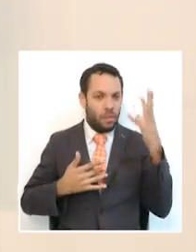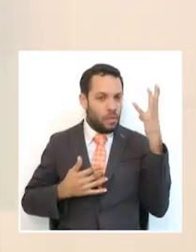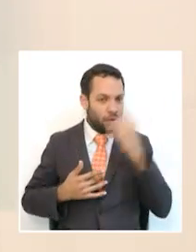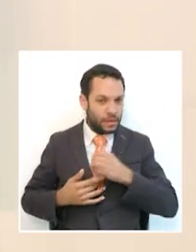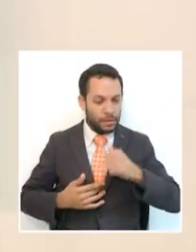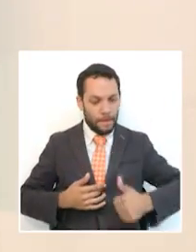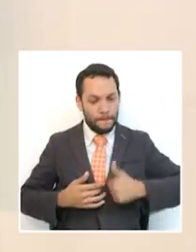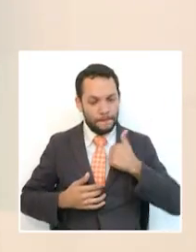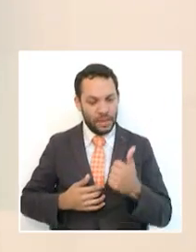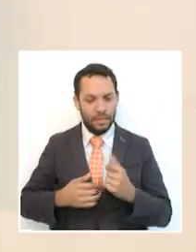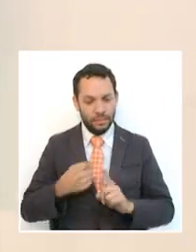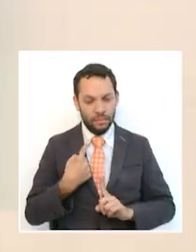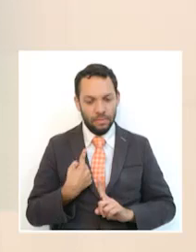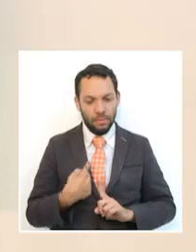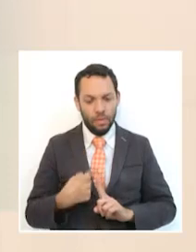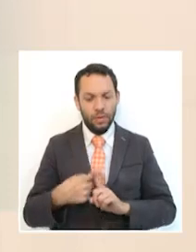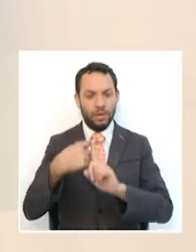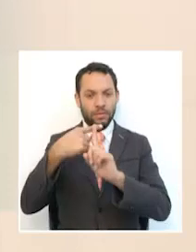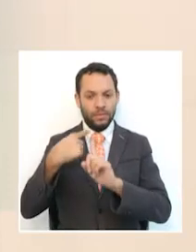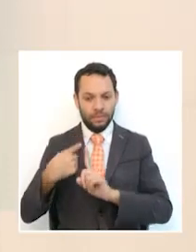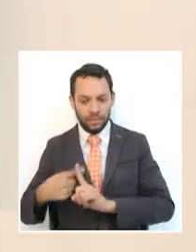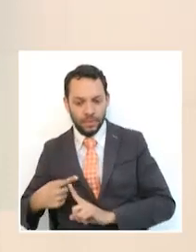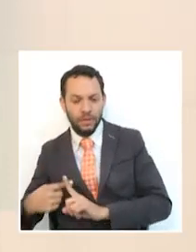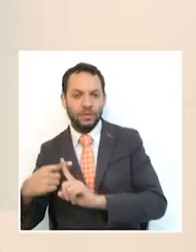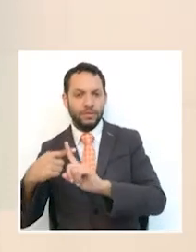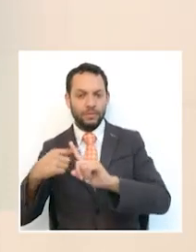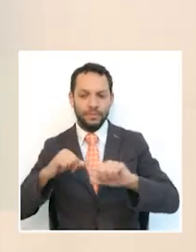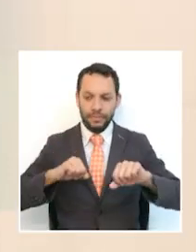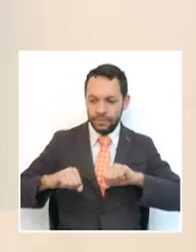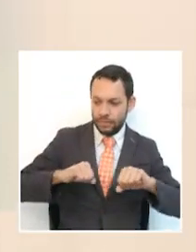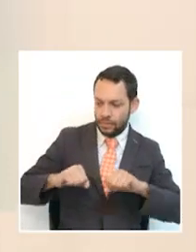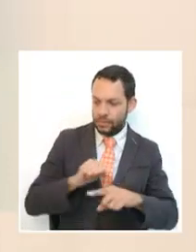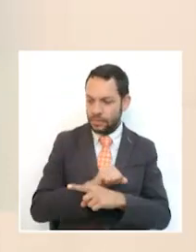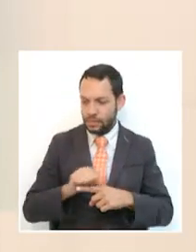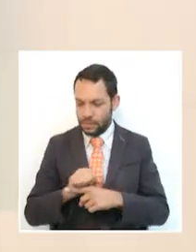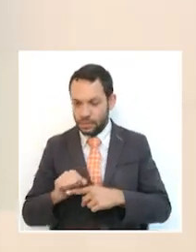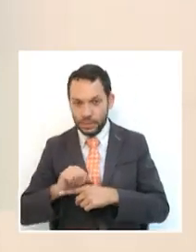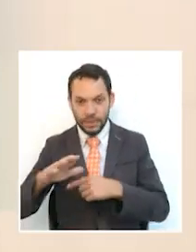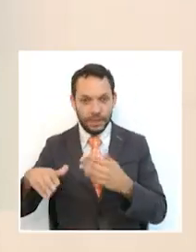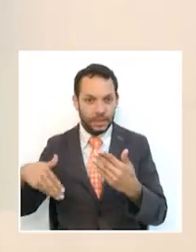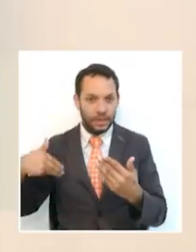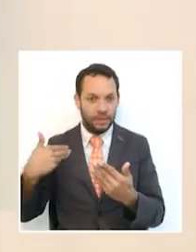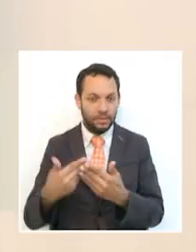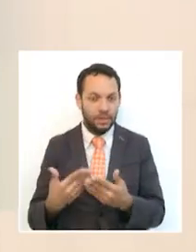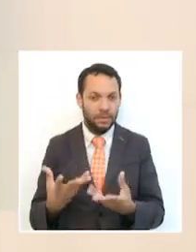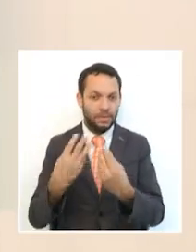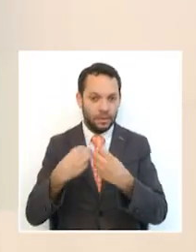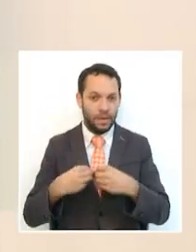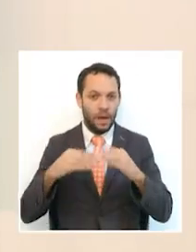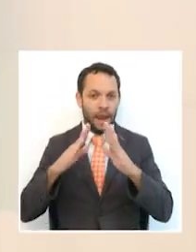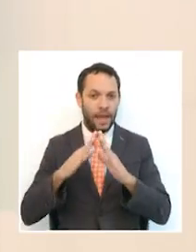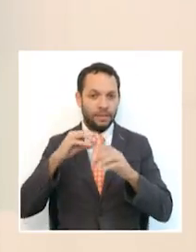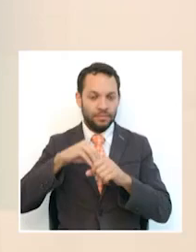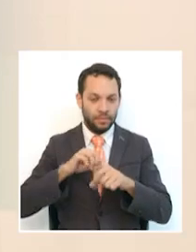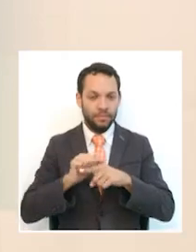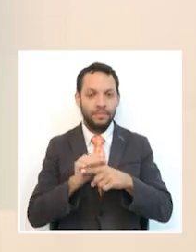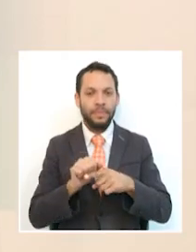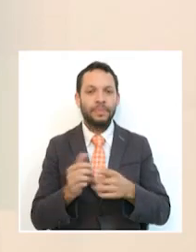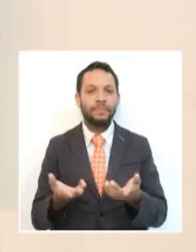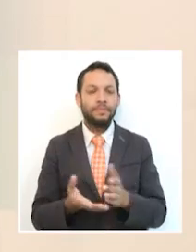de ella y aprender diferentes herramientas para luego aplicarlas en nuestros hogares ya volvemos